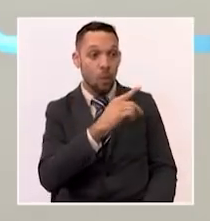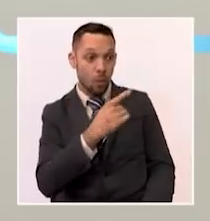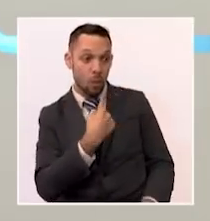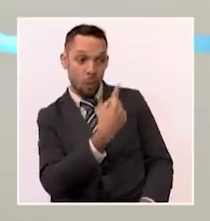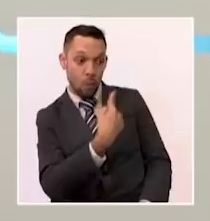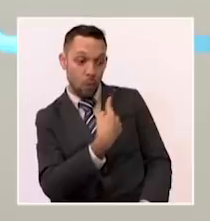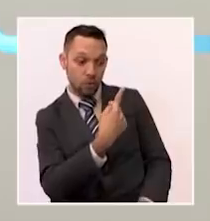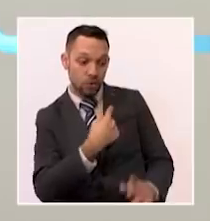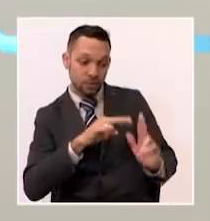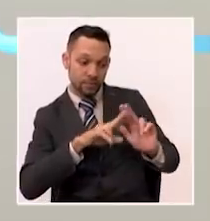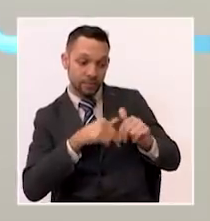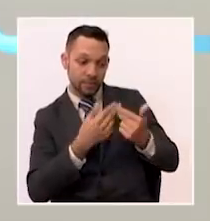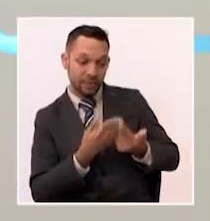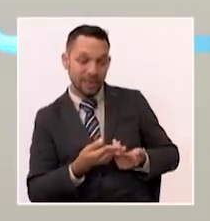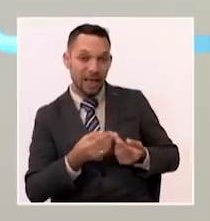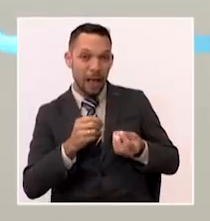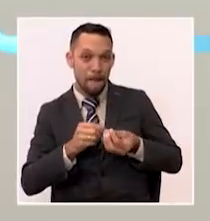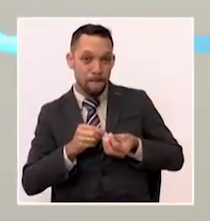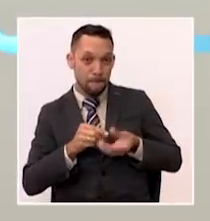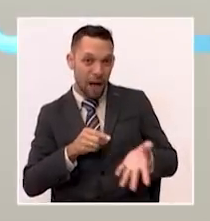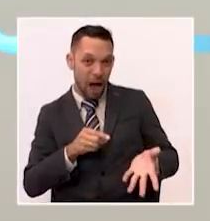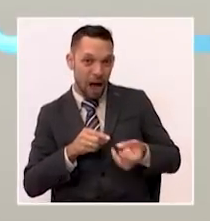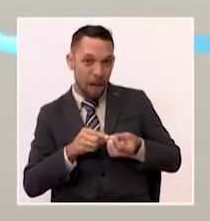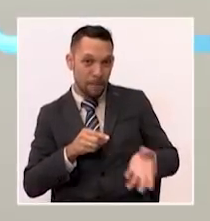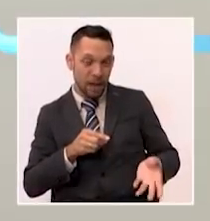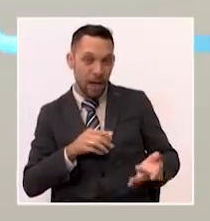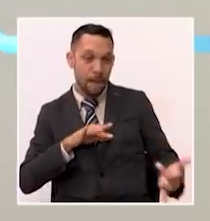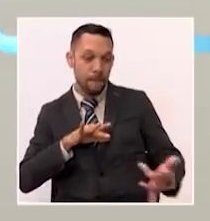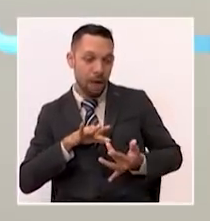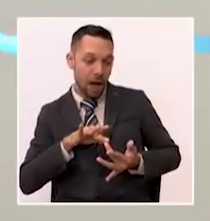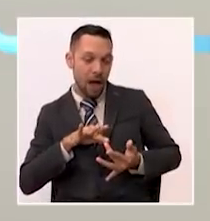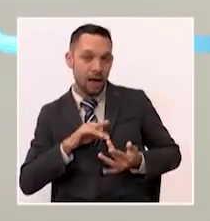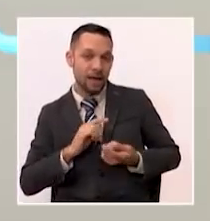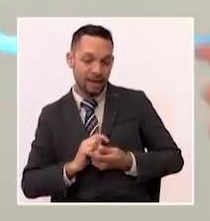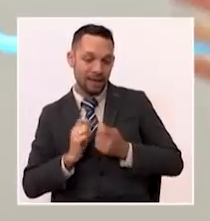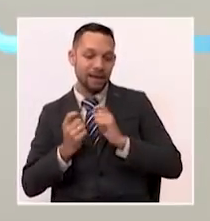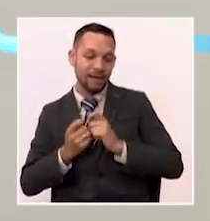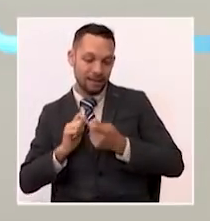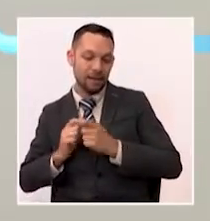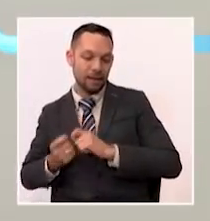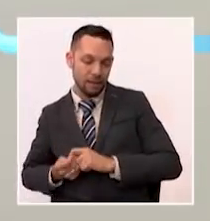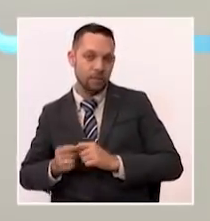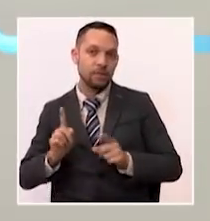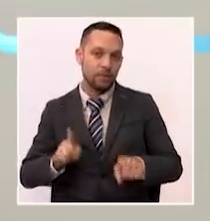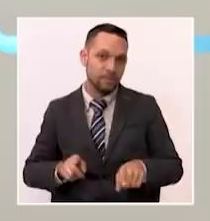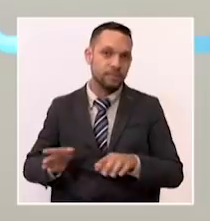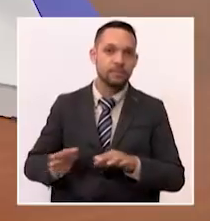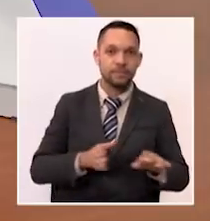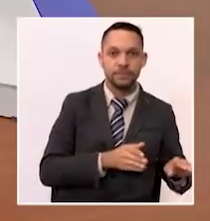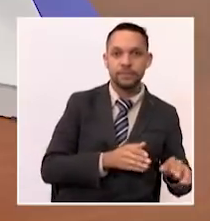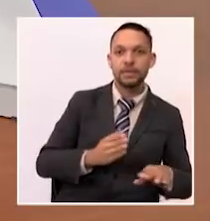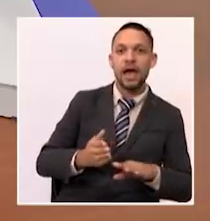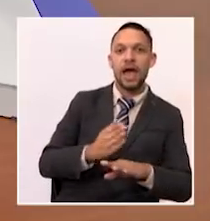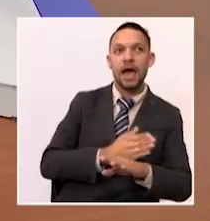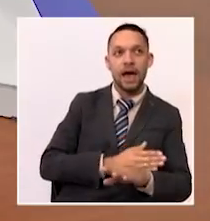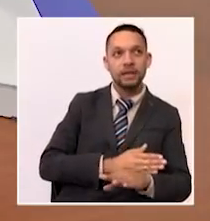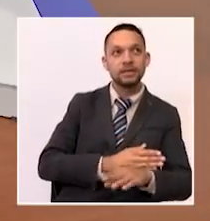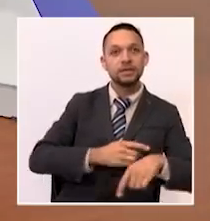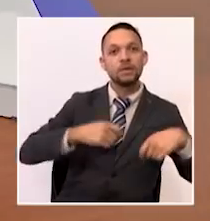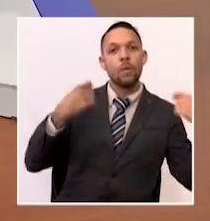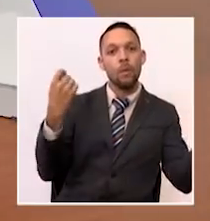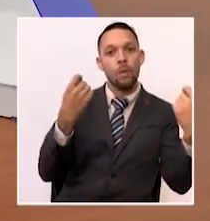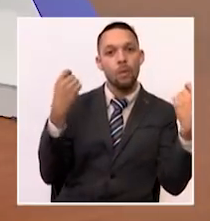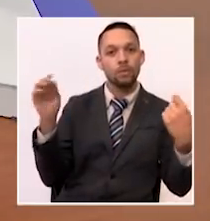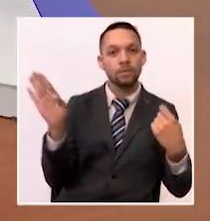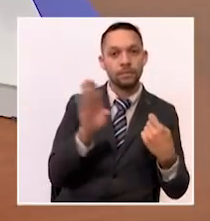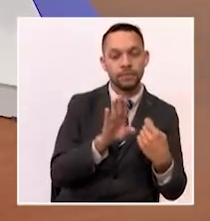con el semen, me hace que mi pH cambie y se favorece que yo presente infecciones vaginales. Antes de ir a este corte, quiero aclarar que yo no